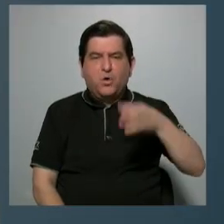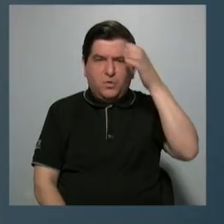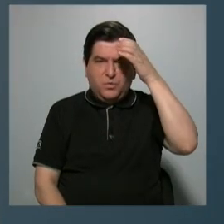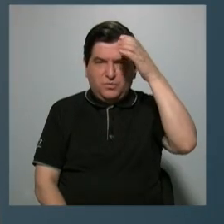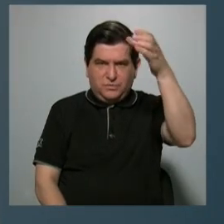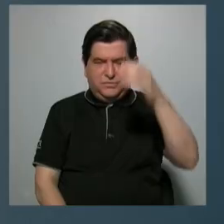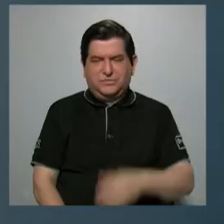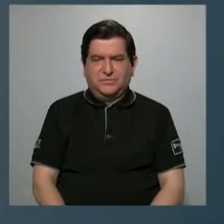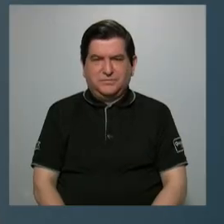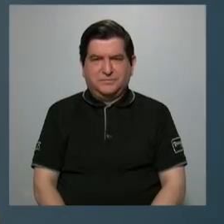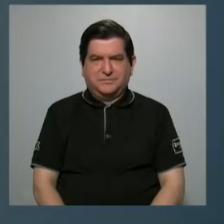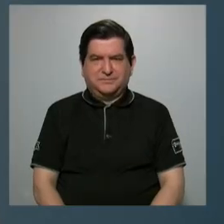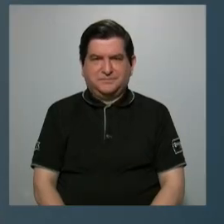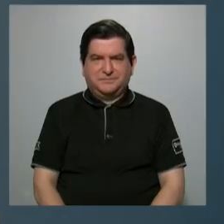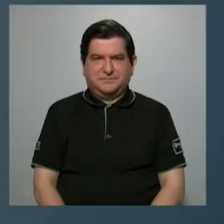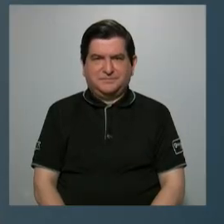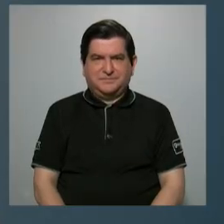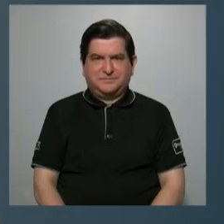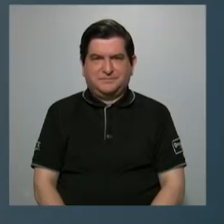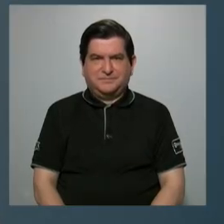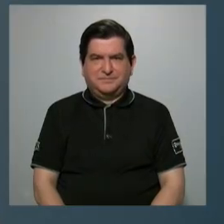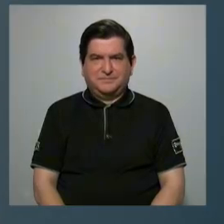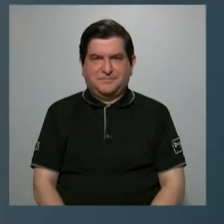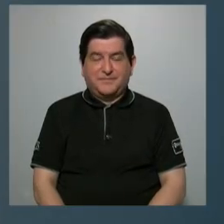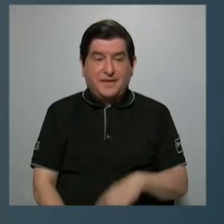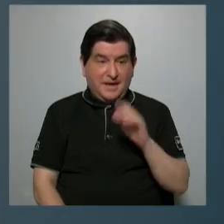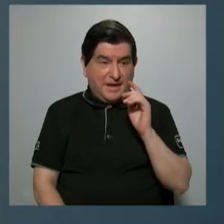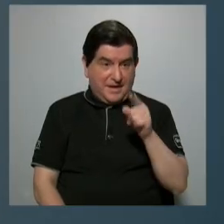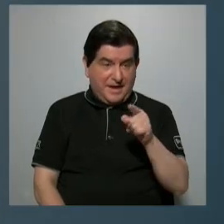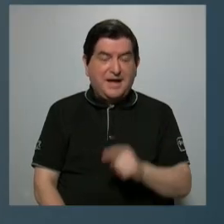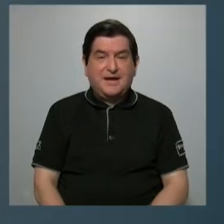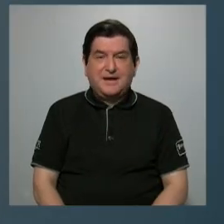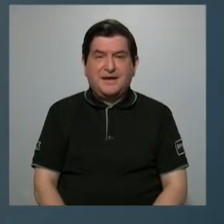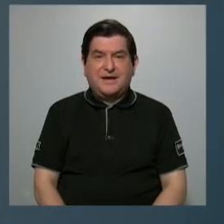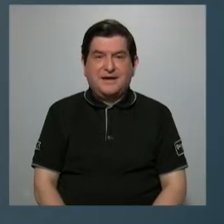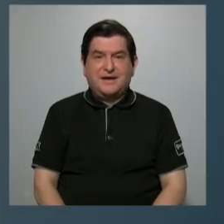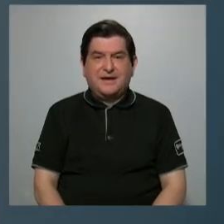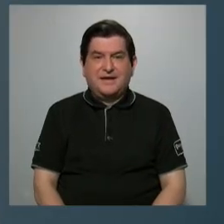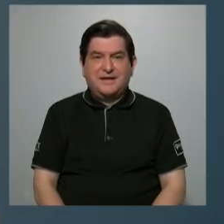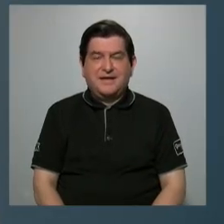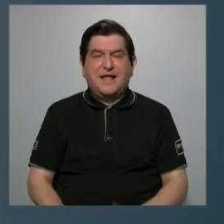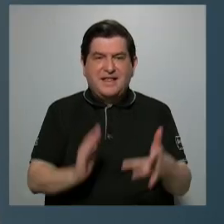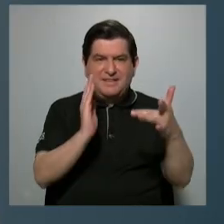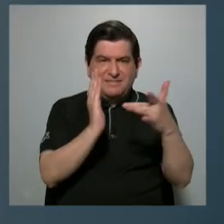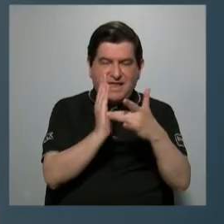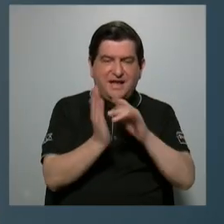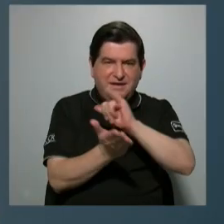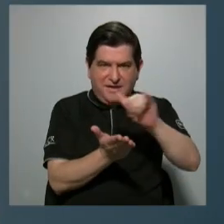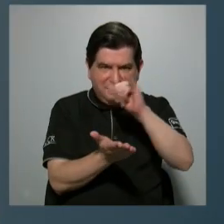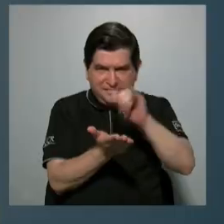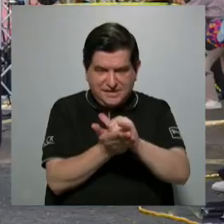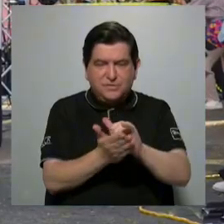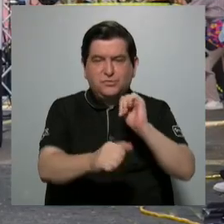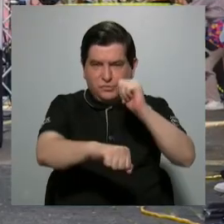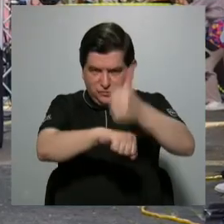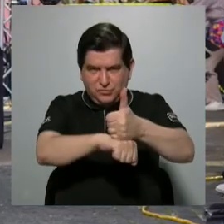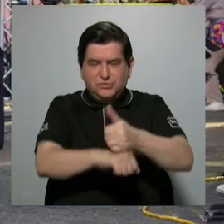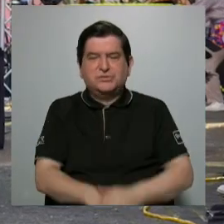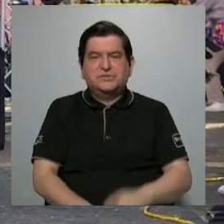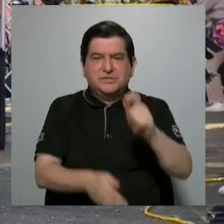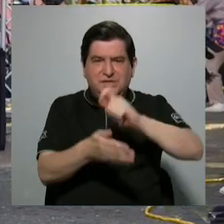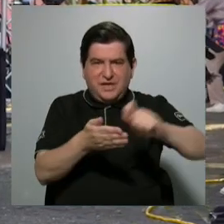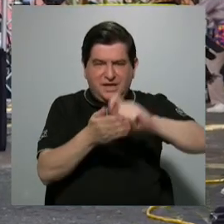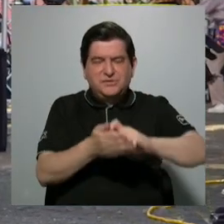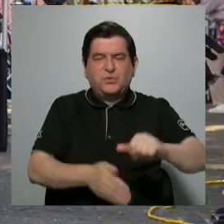es el lugar donde el recinto de San José del Instituto Tecnológico se ubica, precisamente la Escuela de Arquitectura